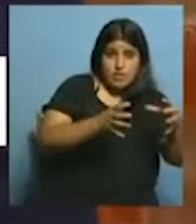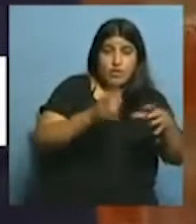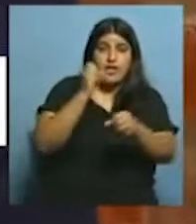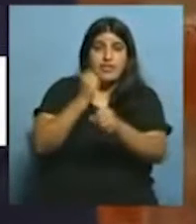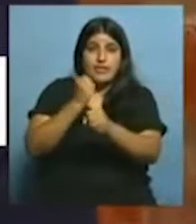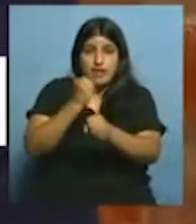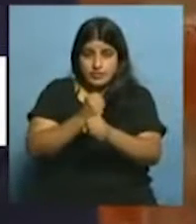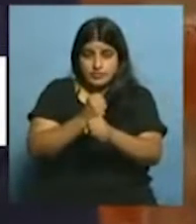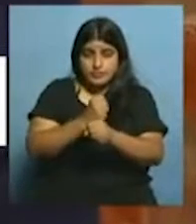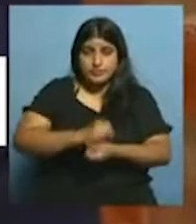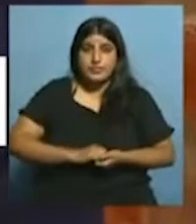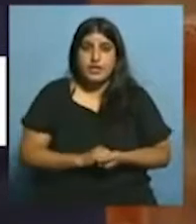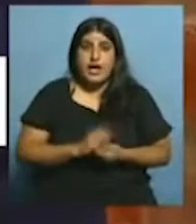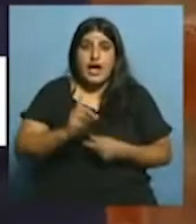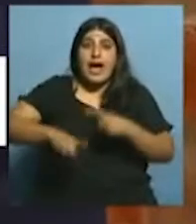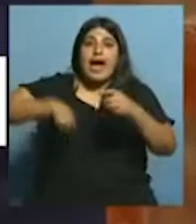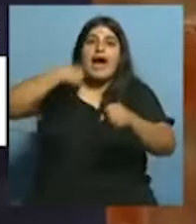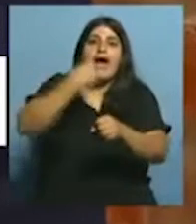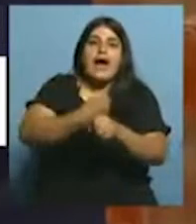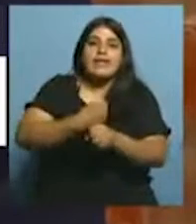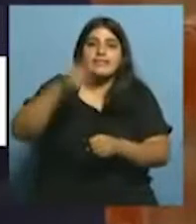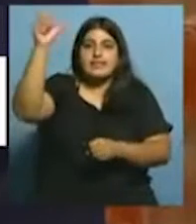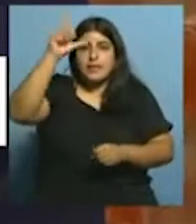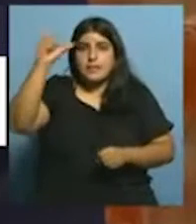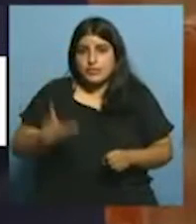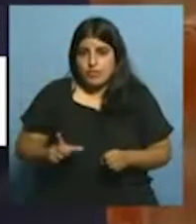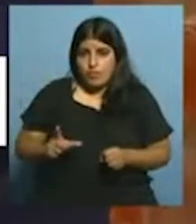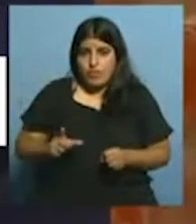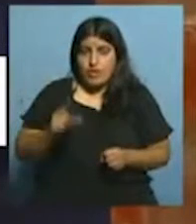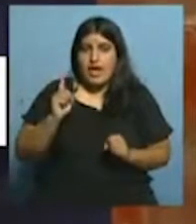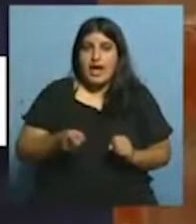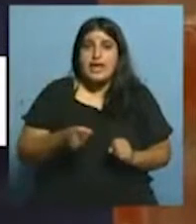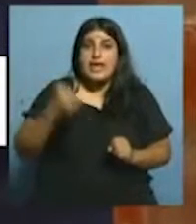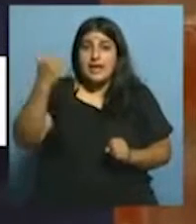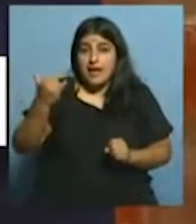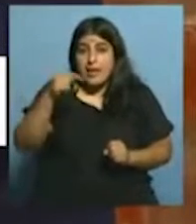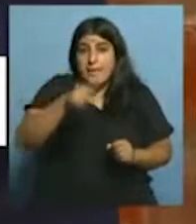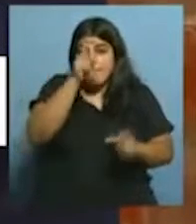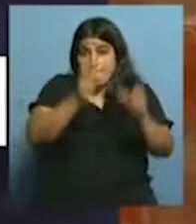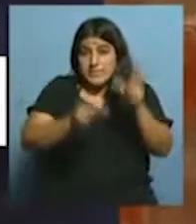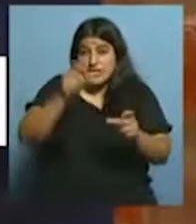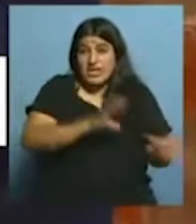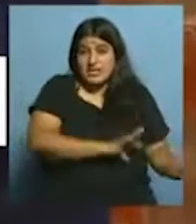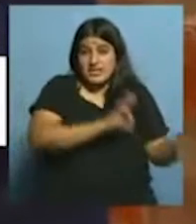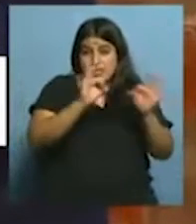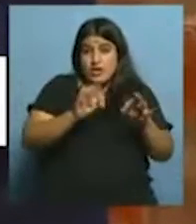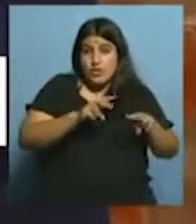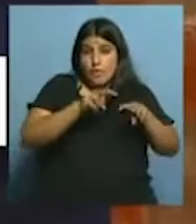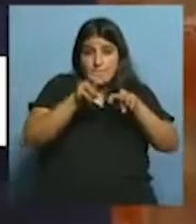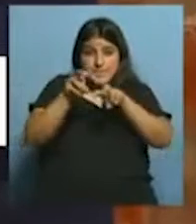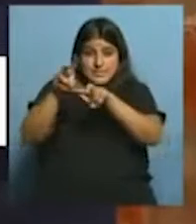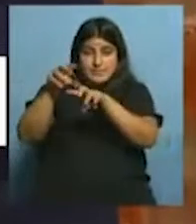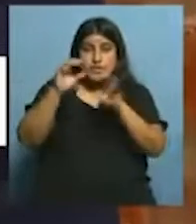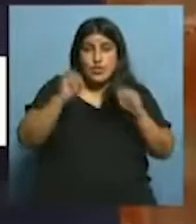lunes en el lugar, considerando de que hay personas, que feligreses, que ya empiezan el